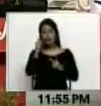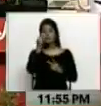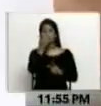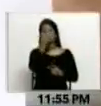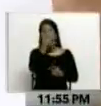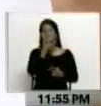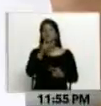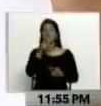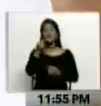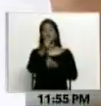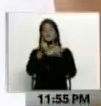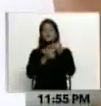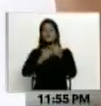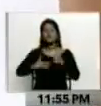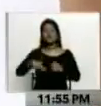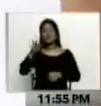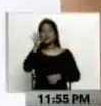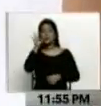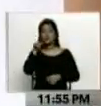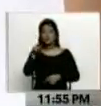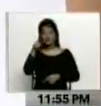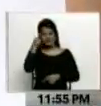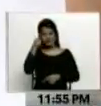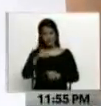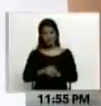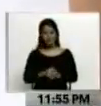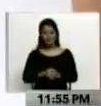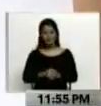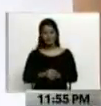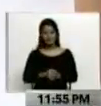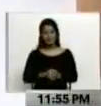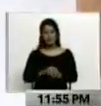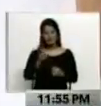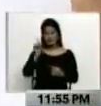marihuanita señor vicepresidente marihuanita